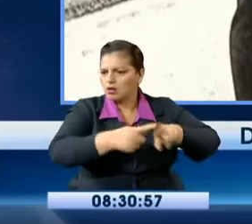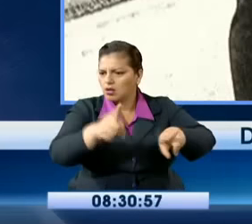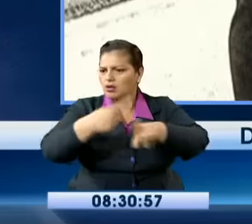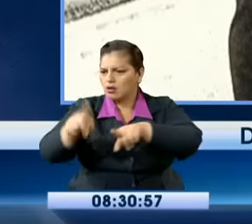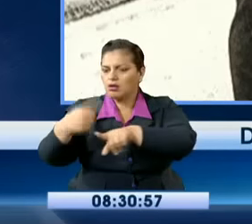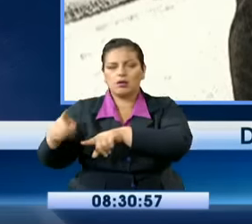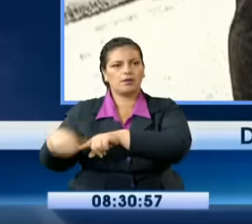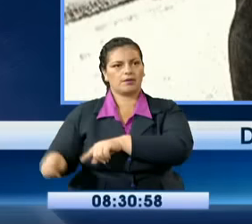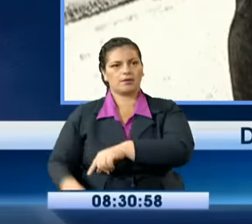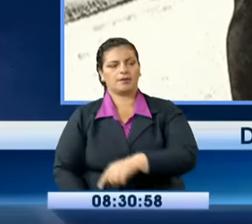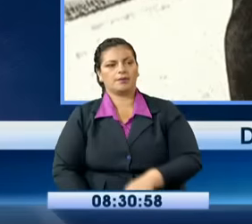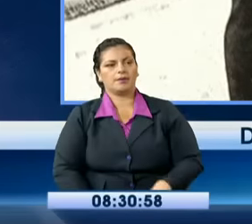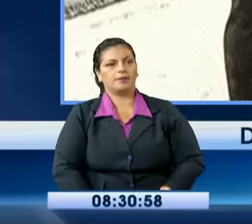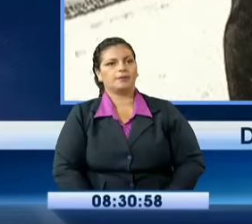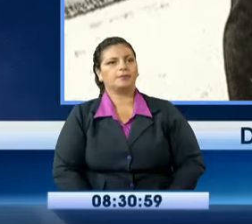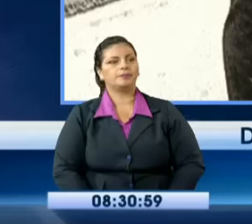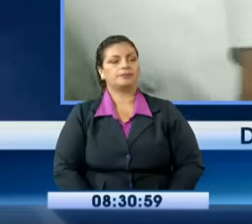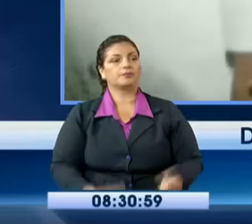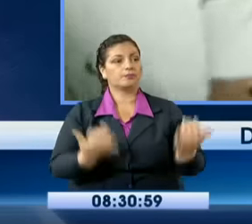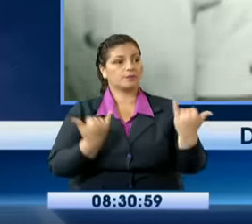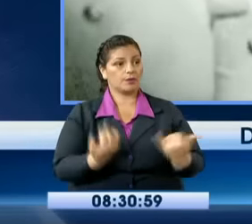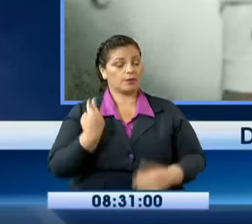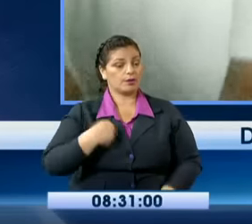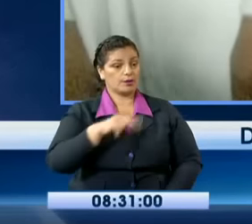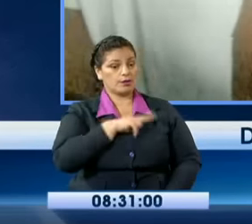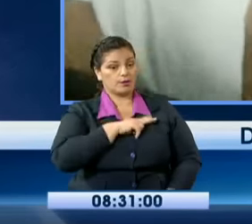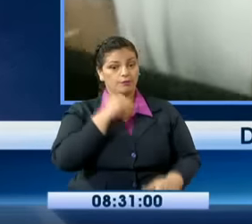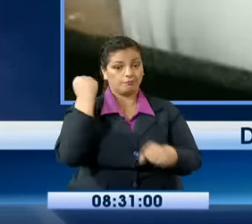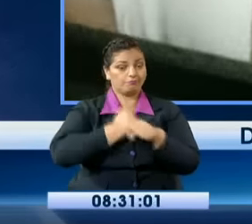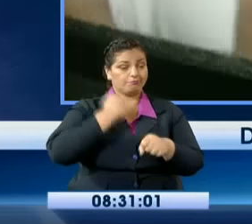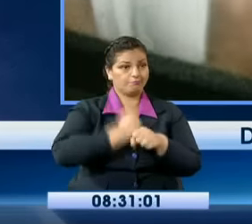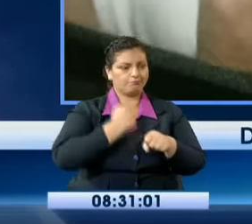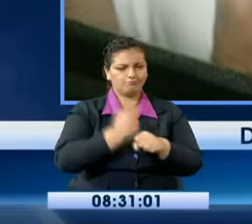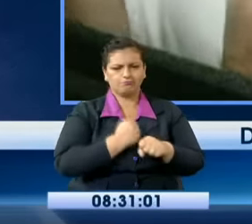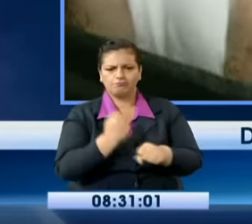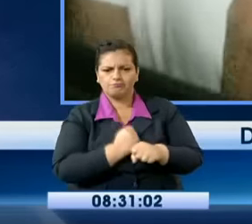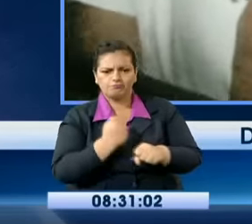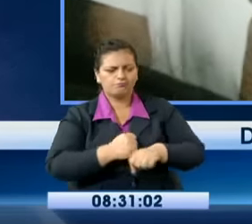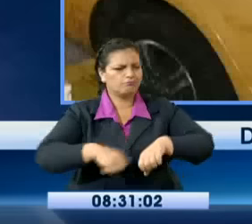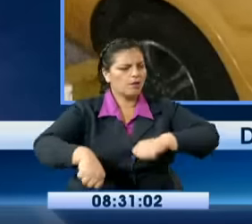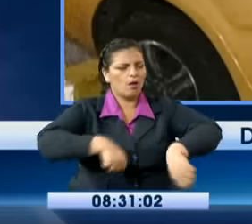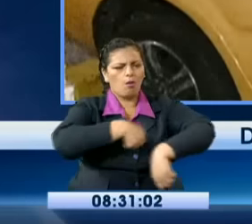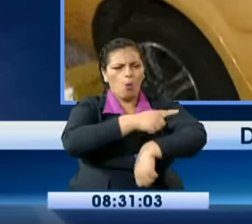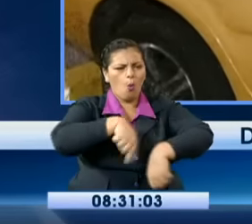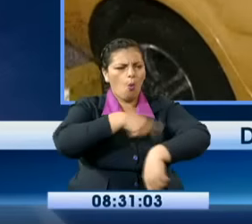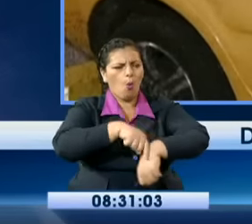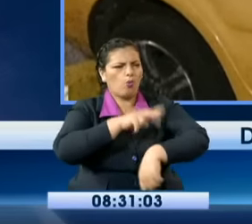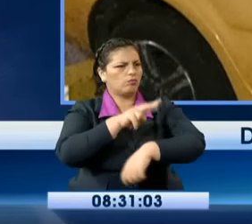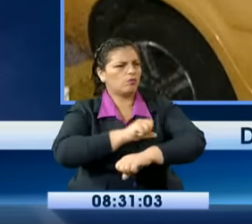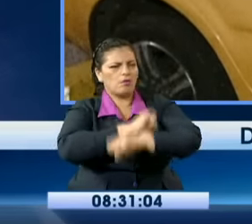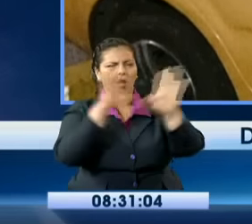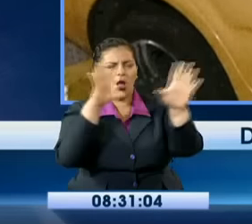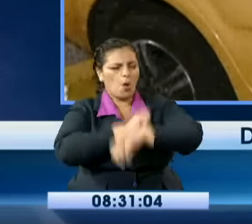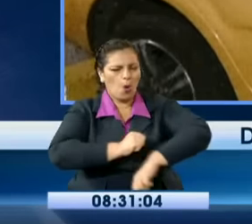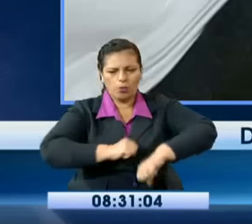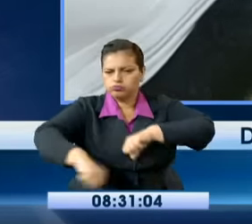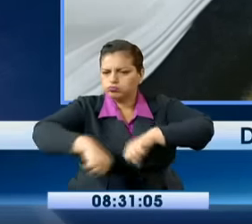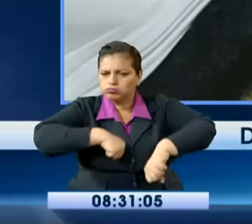eficacia de la investigación que nosotros podemos realizar, llamamos en caliente, durante las 24 horas en flagrancia, que nos ha dado la efectividad